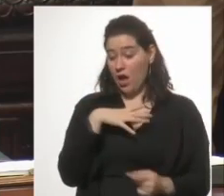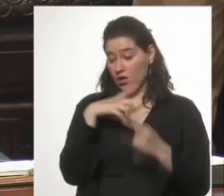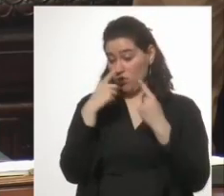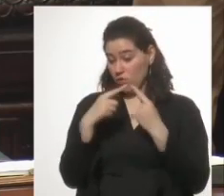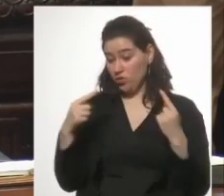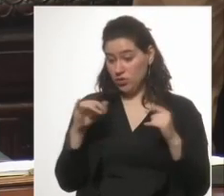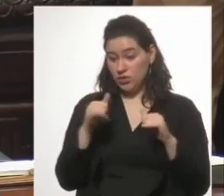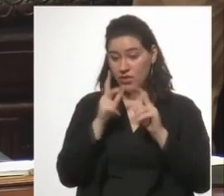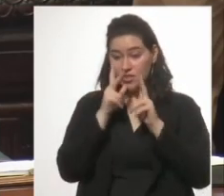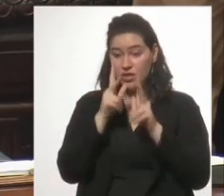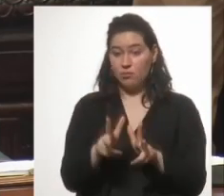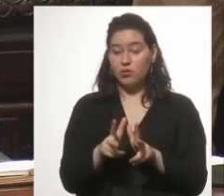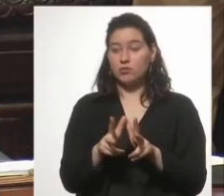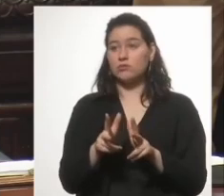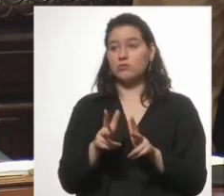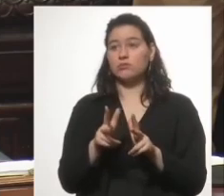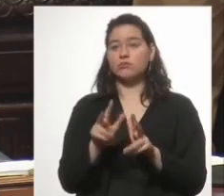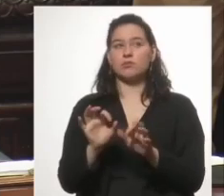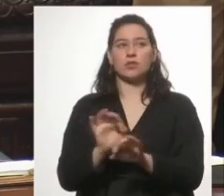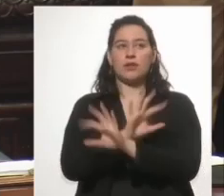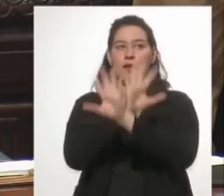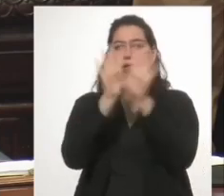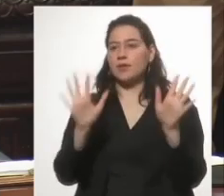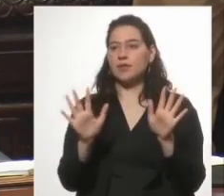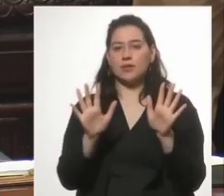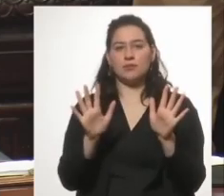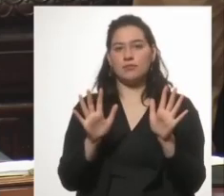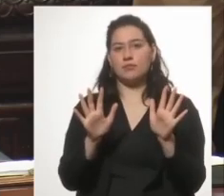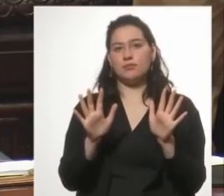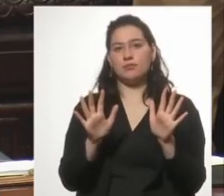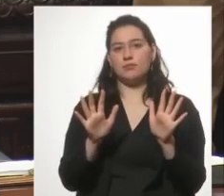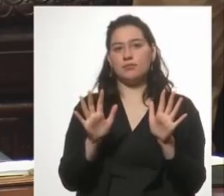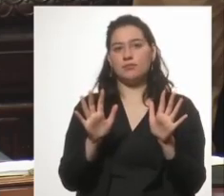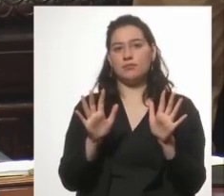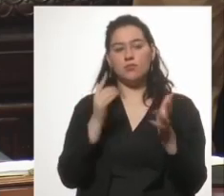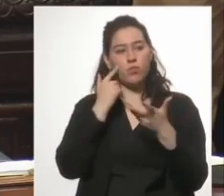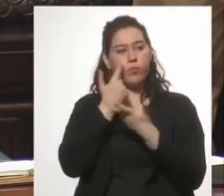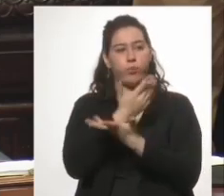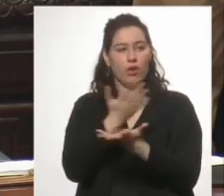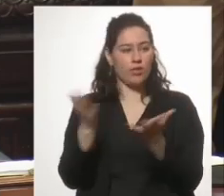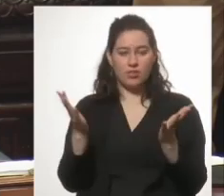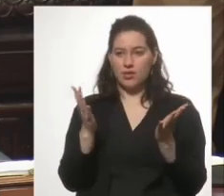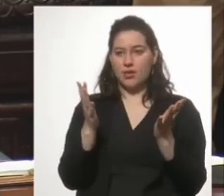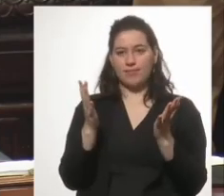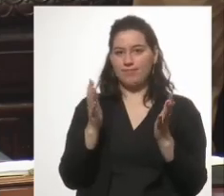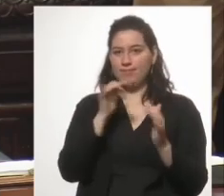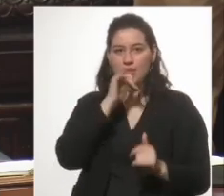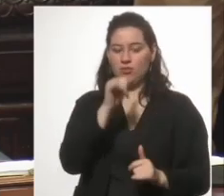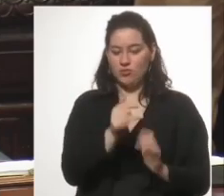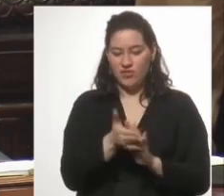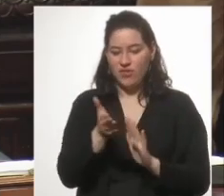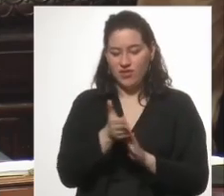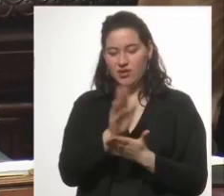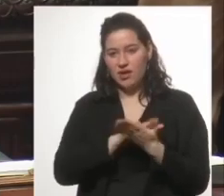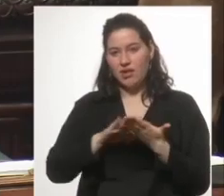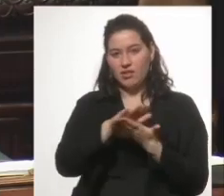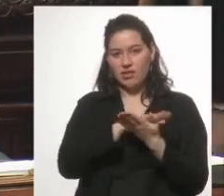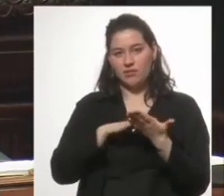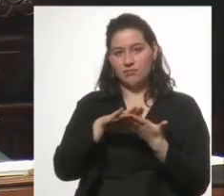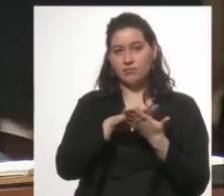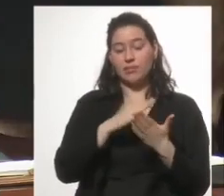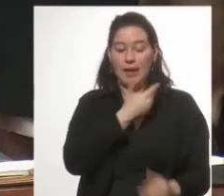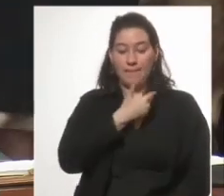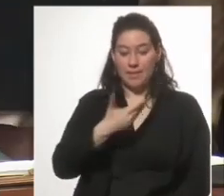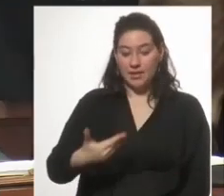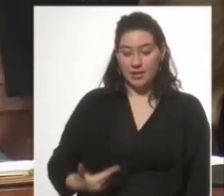hemos mencionado, que claramente demuestran que no se iba a hacer esa denuncia. El presidente